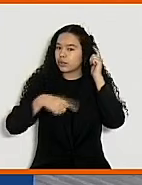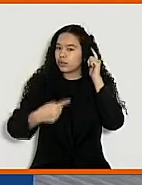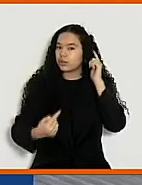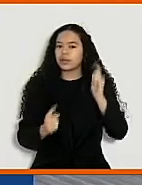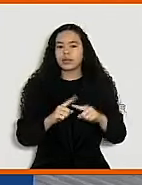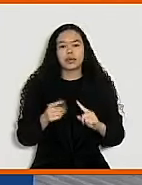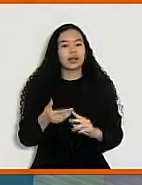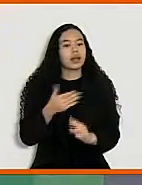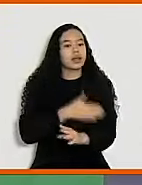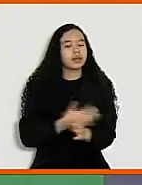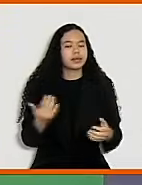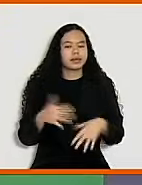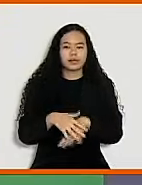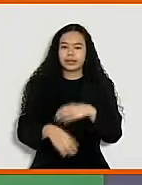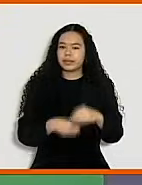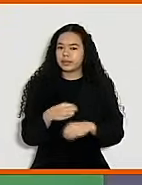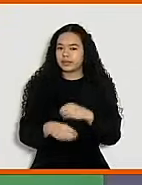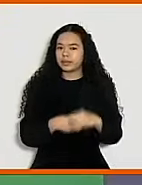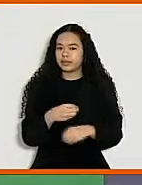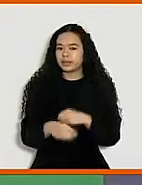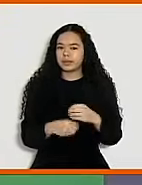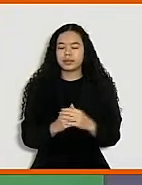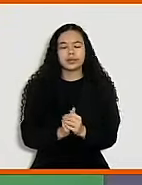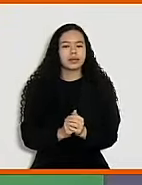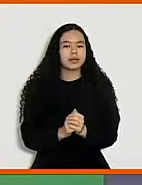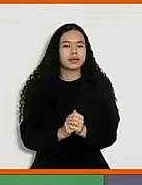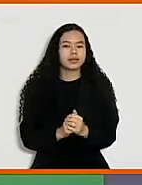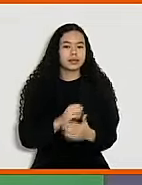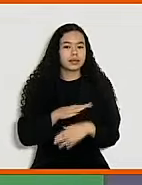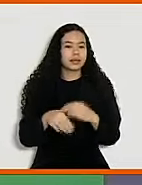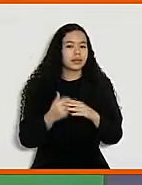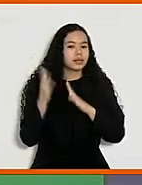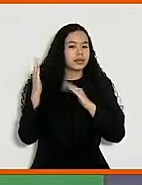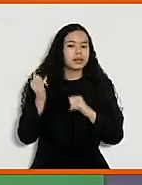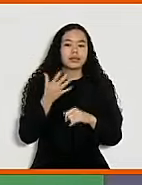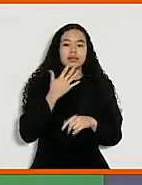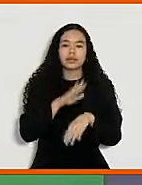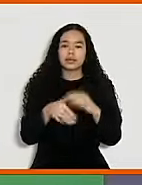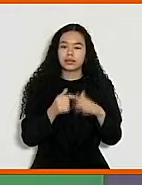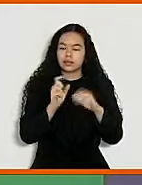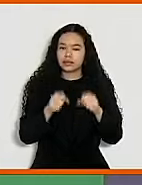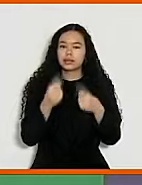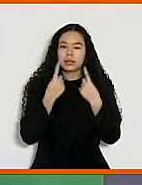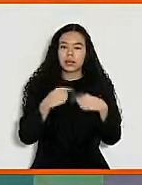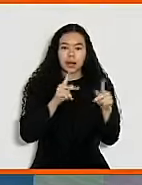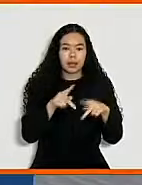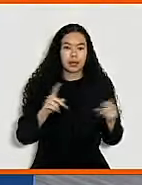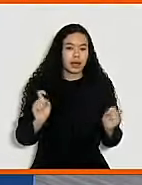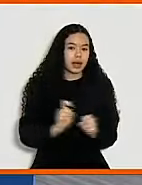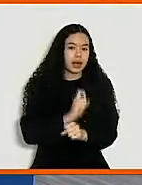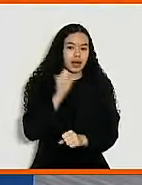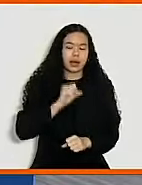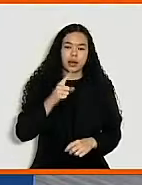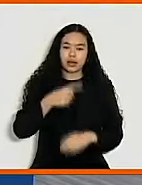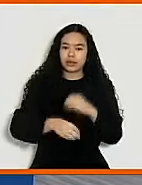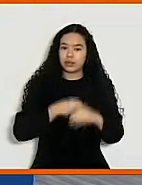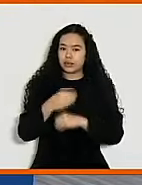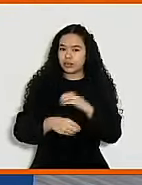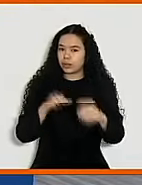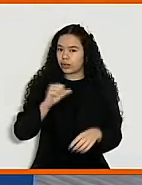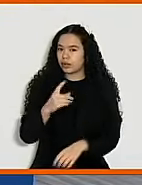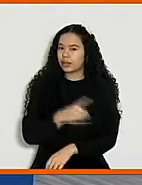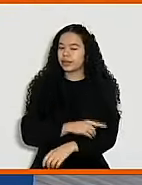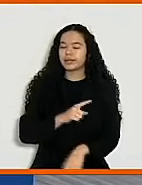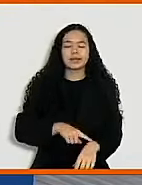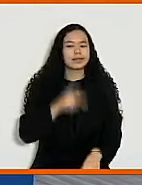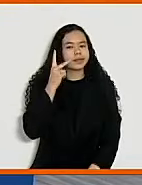antes vamos a incorporar nuestras esferas al juego. Te deseo suerte y espero que formes parte de nuestros ganadores para nuestro primer sorteo en este día porque se viene